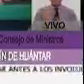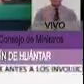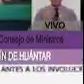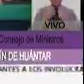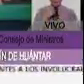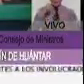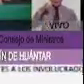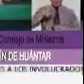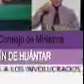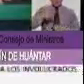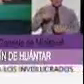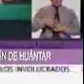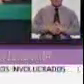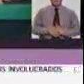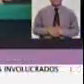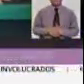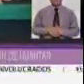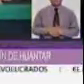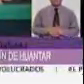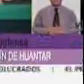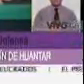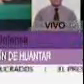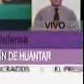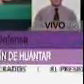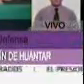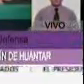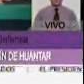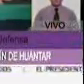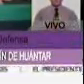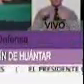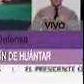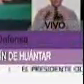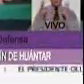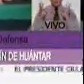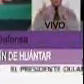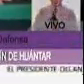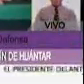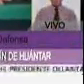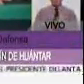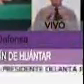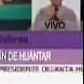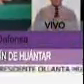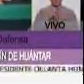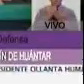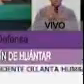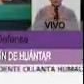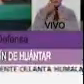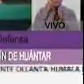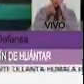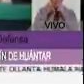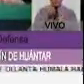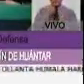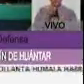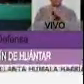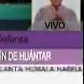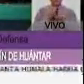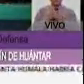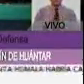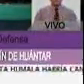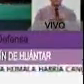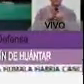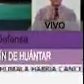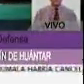porque era necesaria esa cita para recabar información y tener